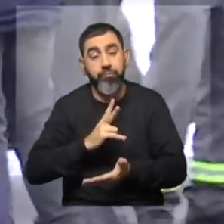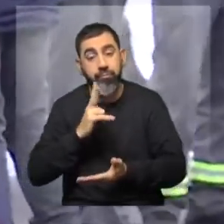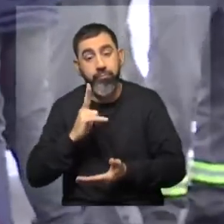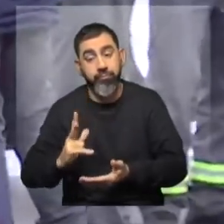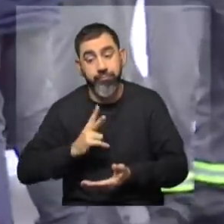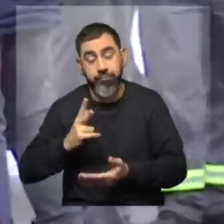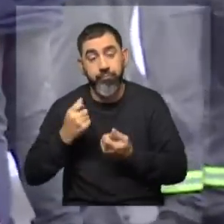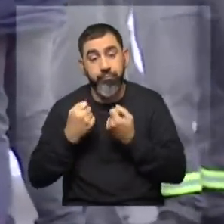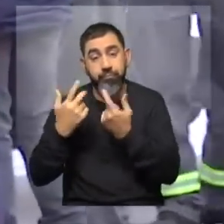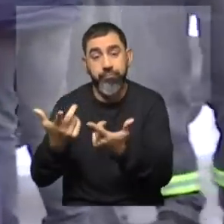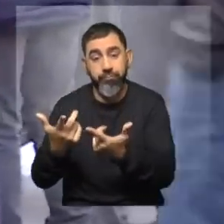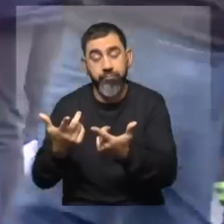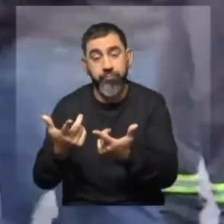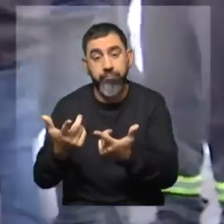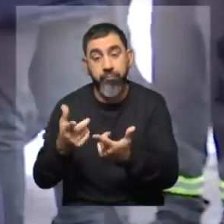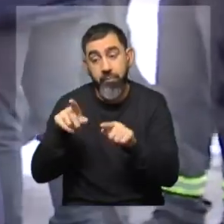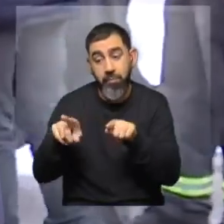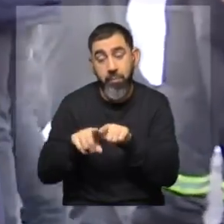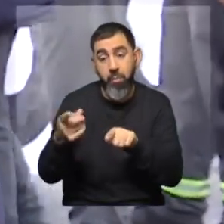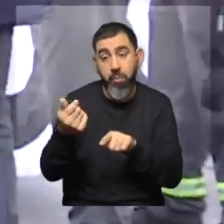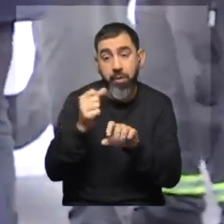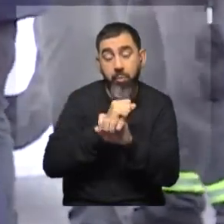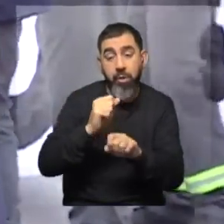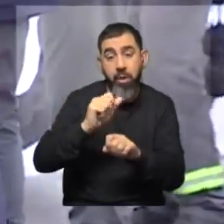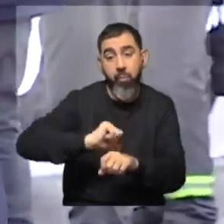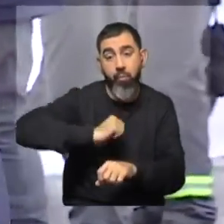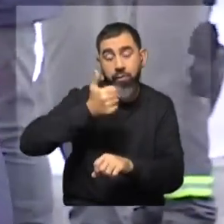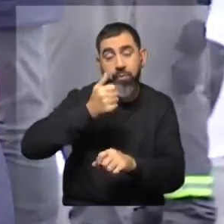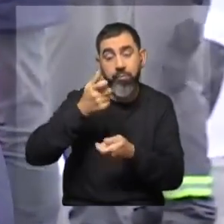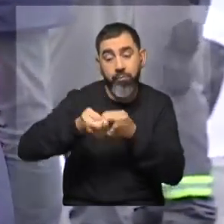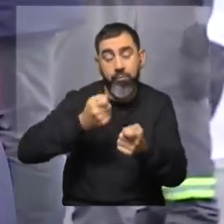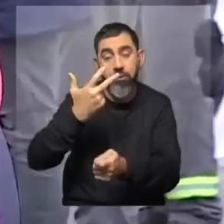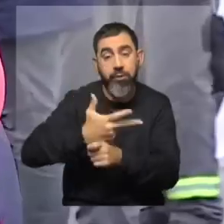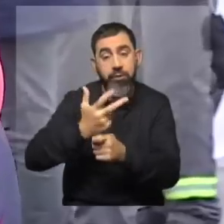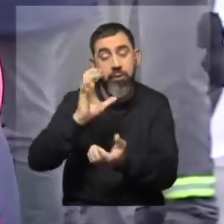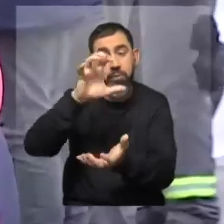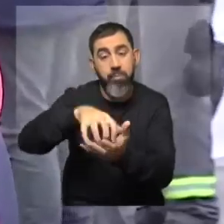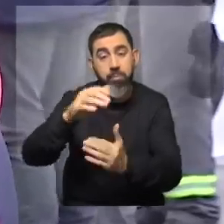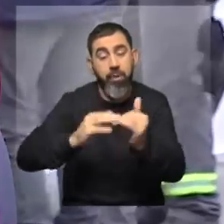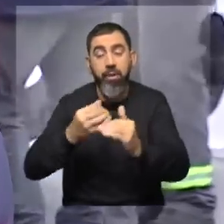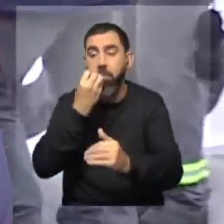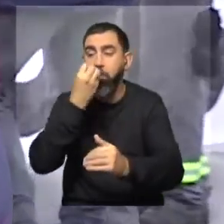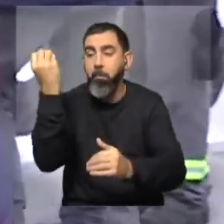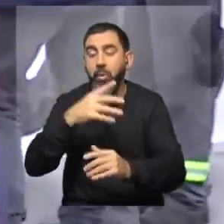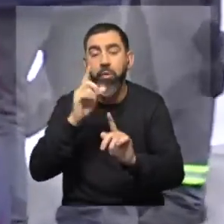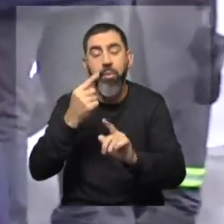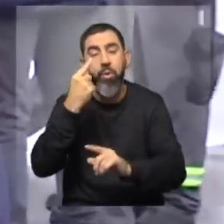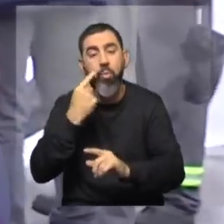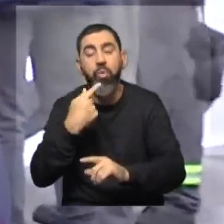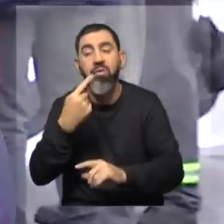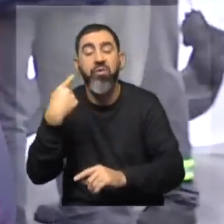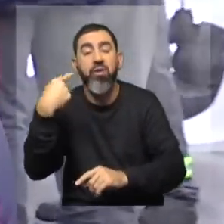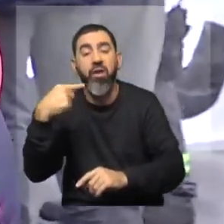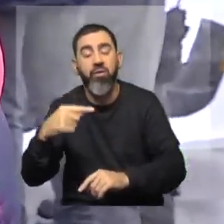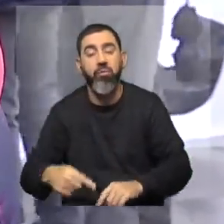entregarla este entendemos que ese mismo capital puede usarse para la instalación de esta tercera línea y para mejorar esos números este tan negativos